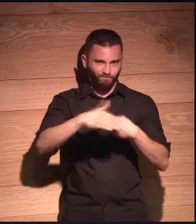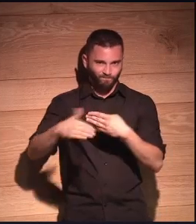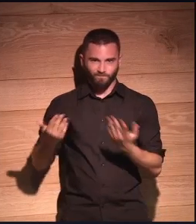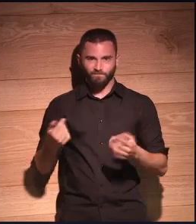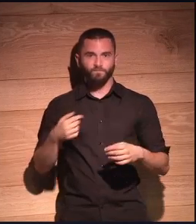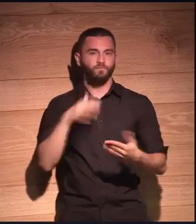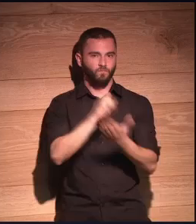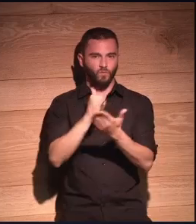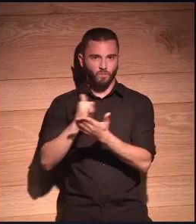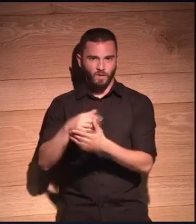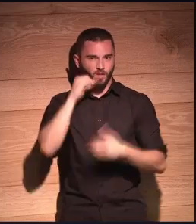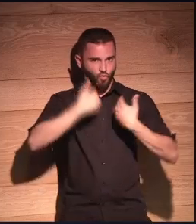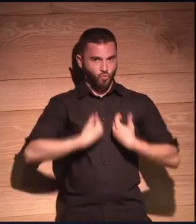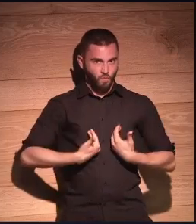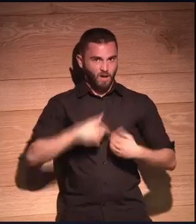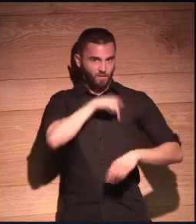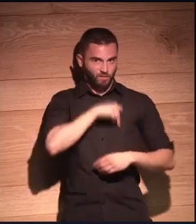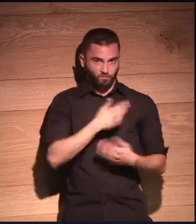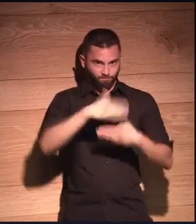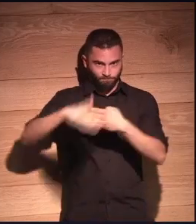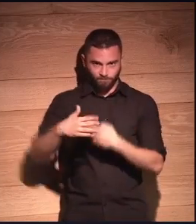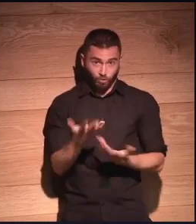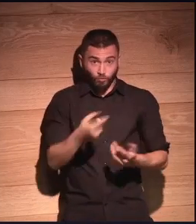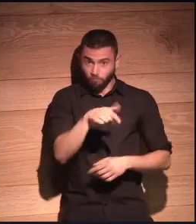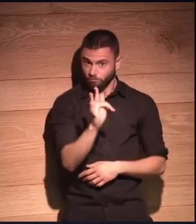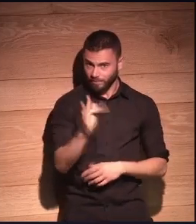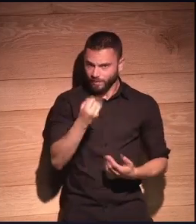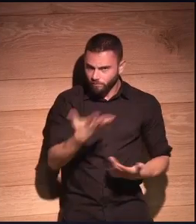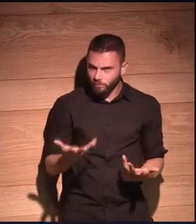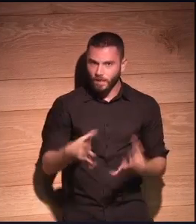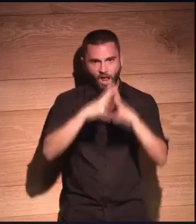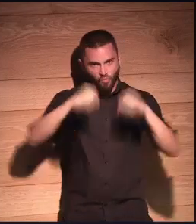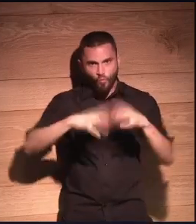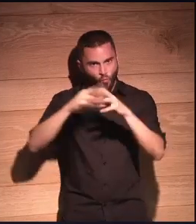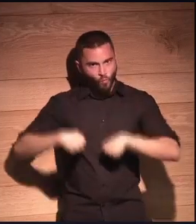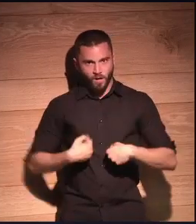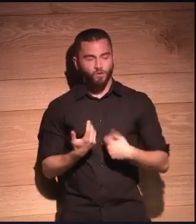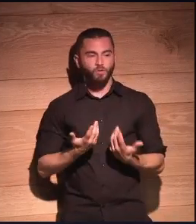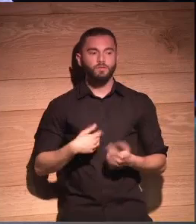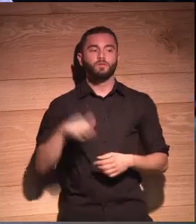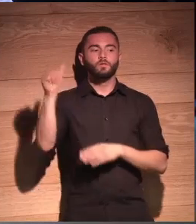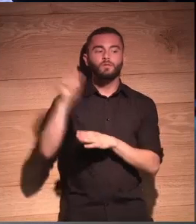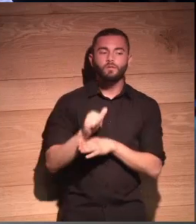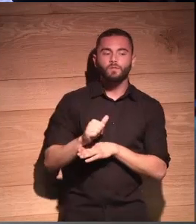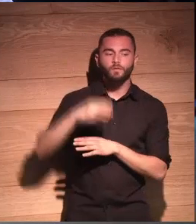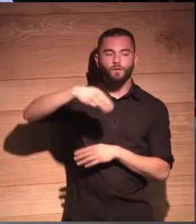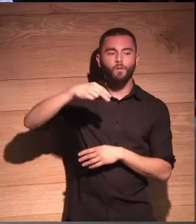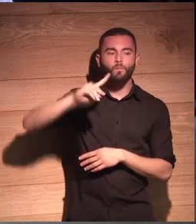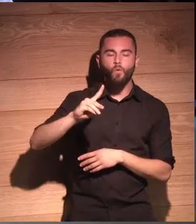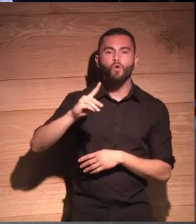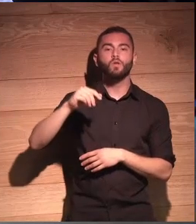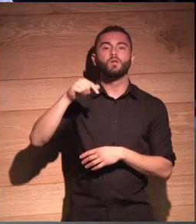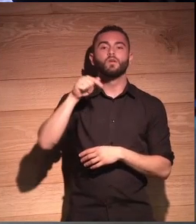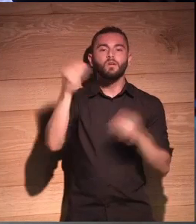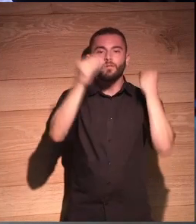de experimentación con humanos, ¿no? Y está bien que estén ahí, o sea, son acuerdos que... Sí, de hecho la película Moon lo que plantea al final es lo que te